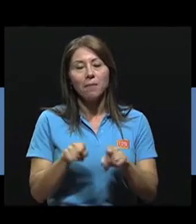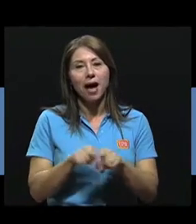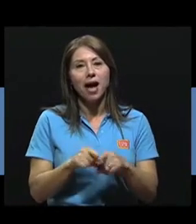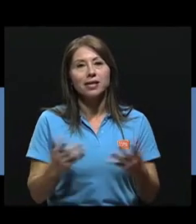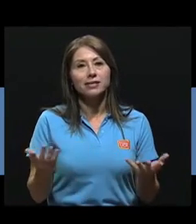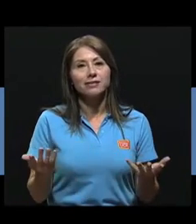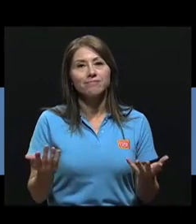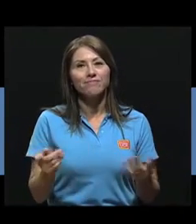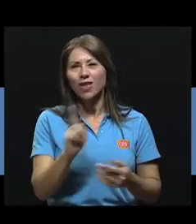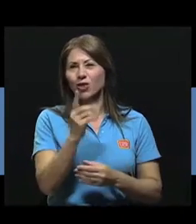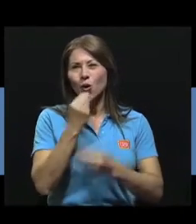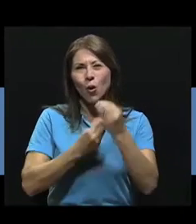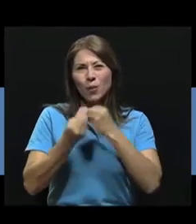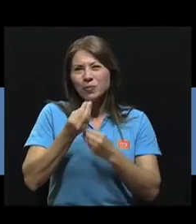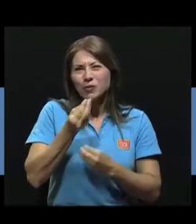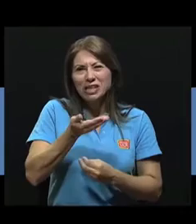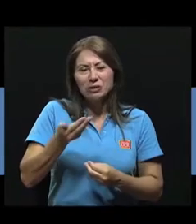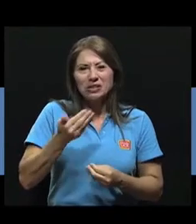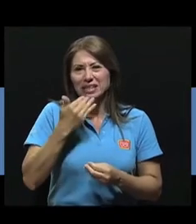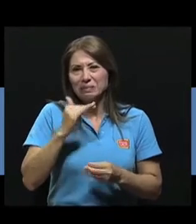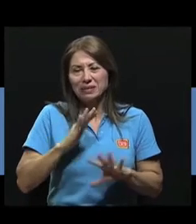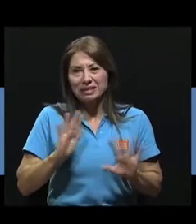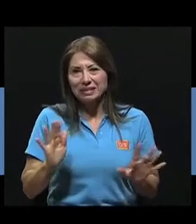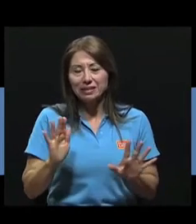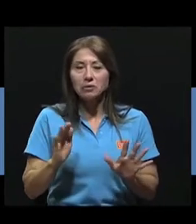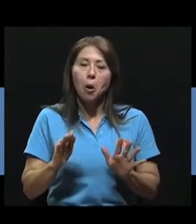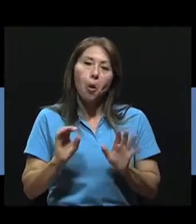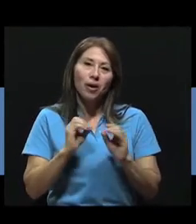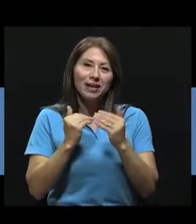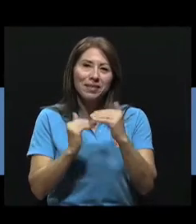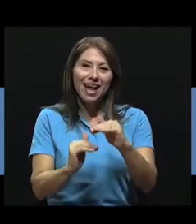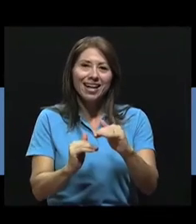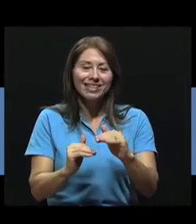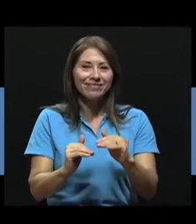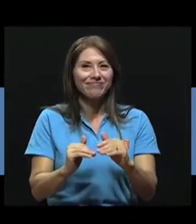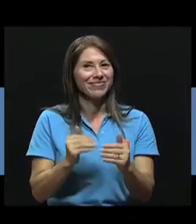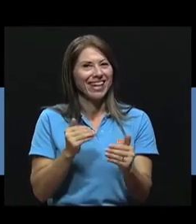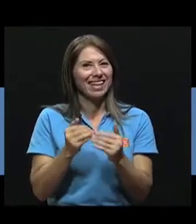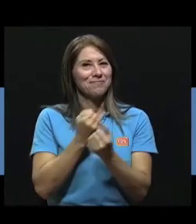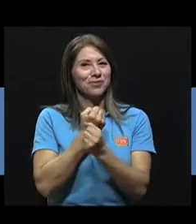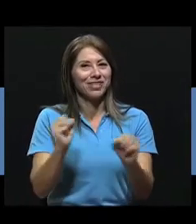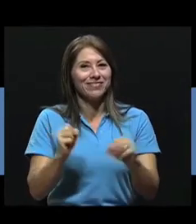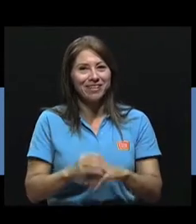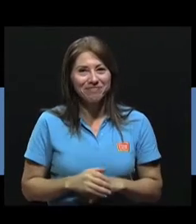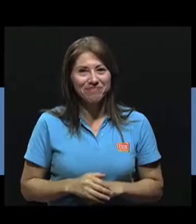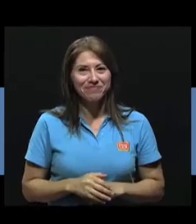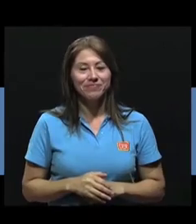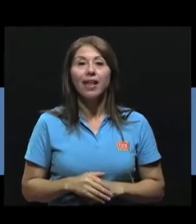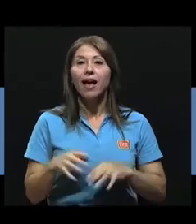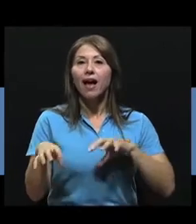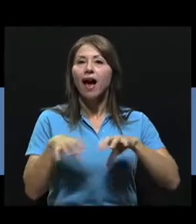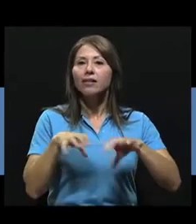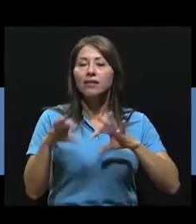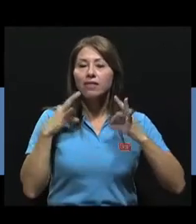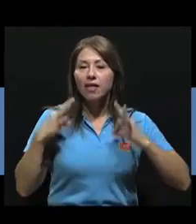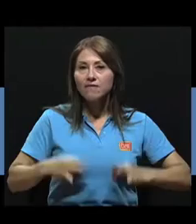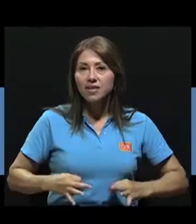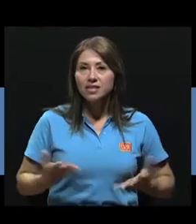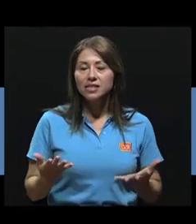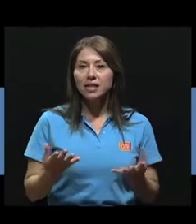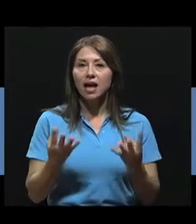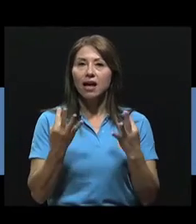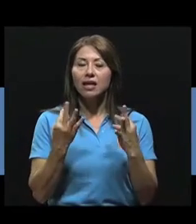y además de no comer muchas porquerías o al menos limitarlos, aunque es casi que imposible. Actividad física,